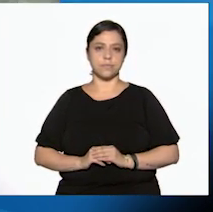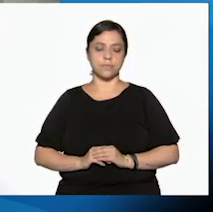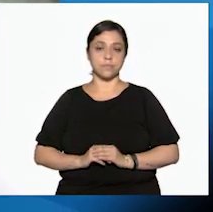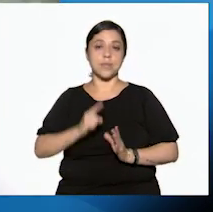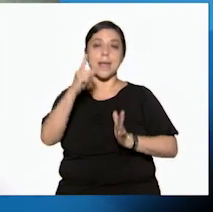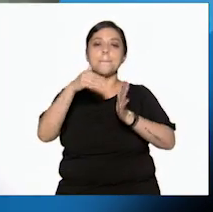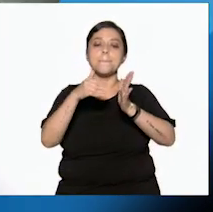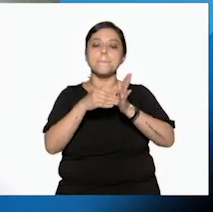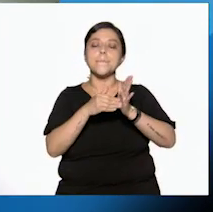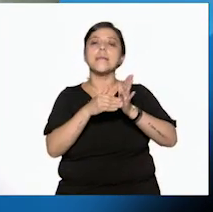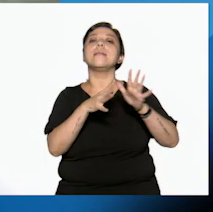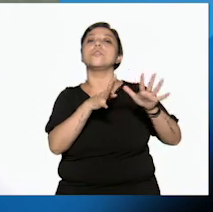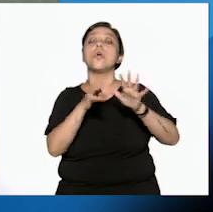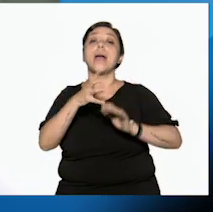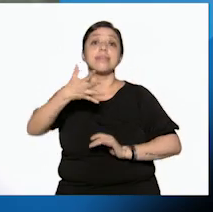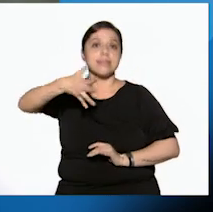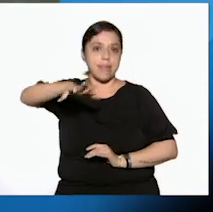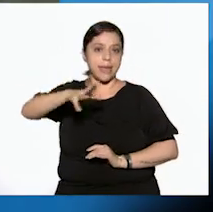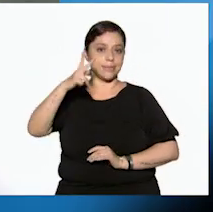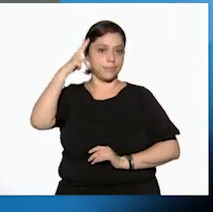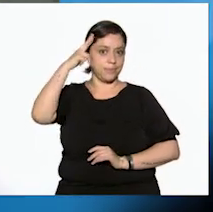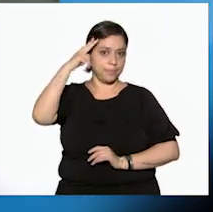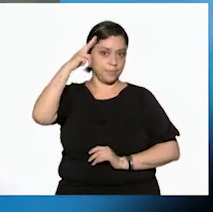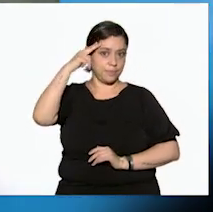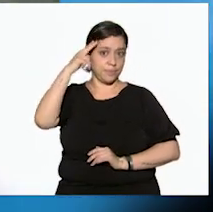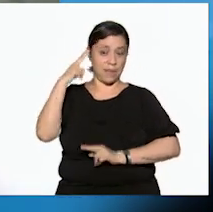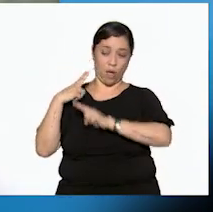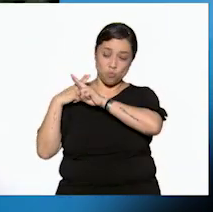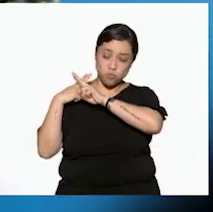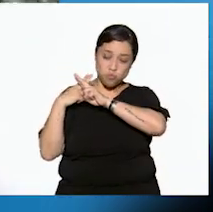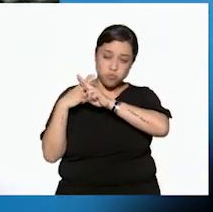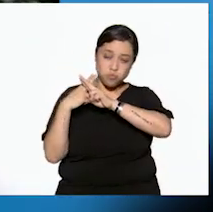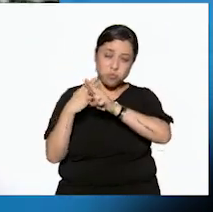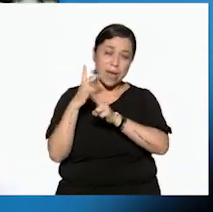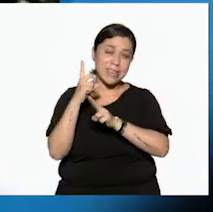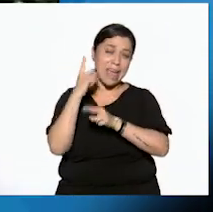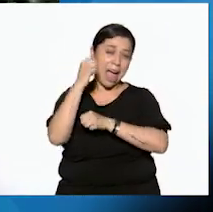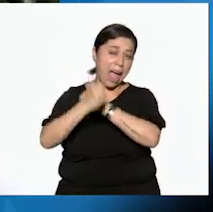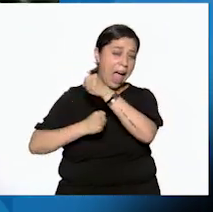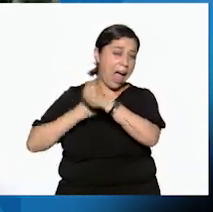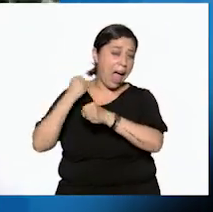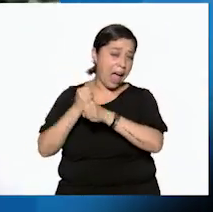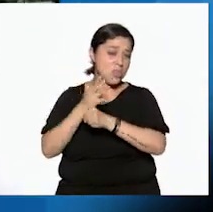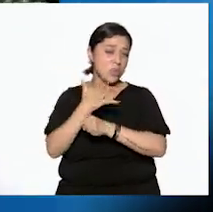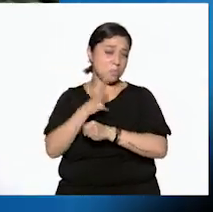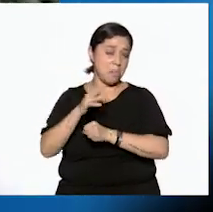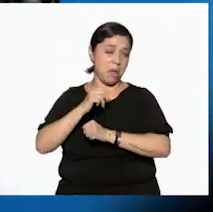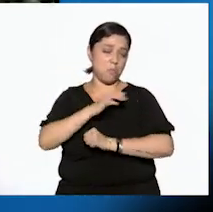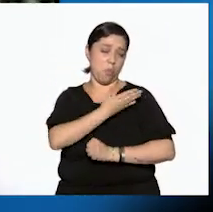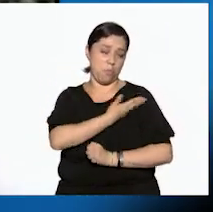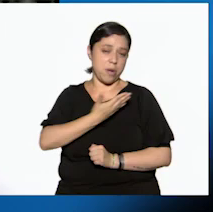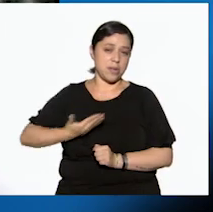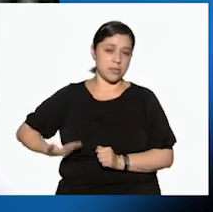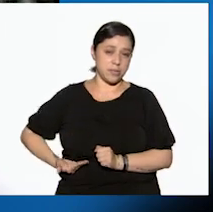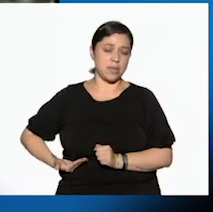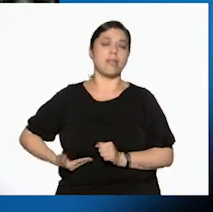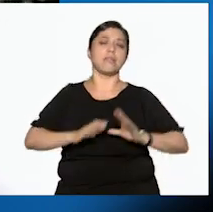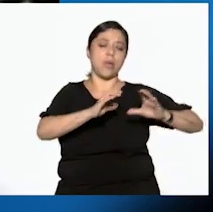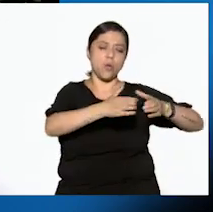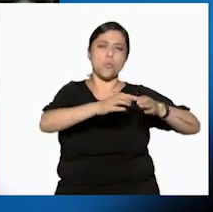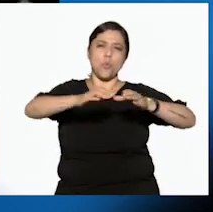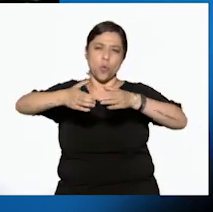En 1910, Porfirio Díaz llevaba más de 3 décadas en el poder. Entre las clases medias y los